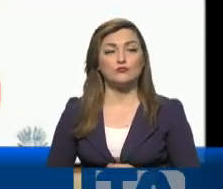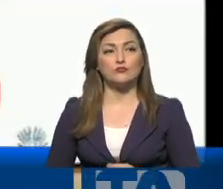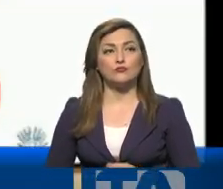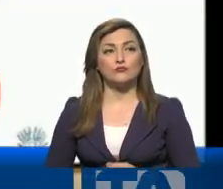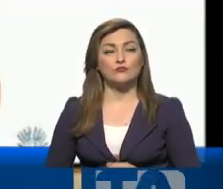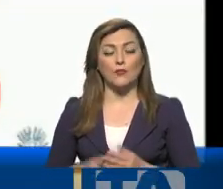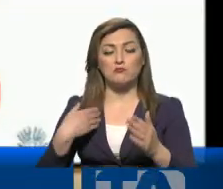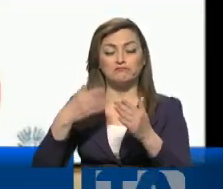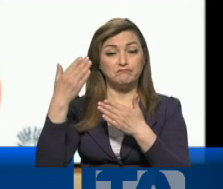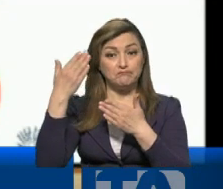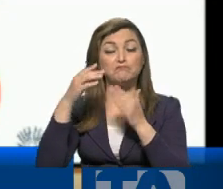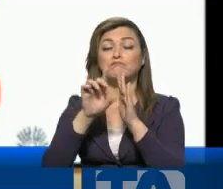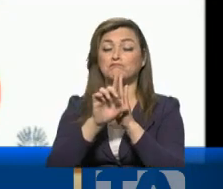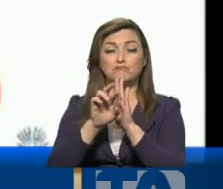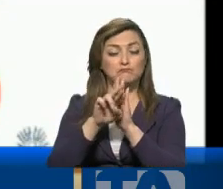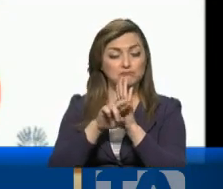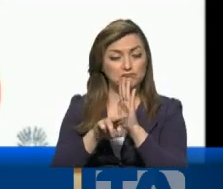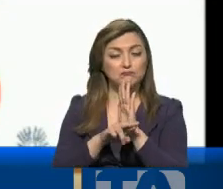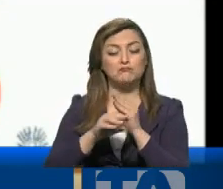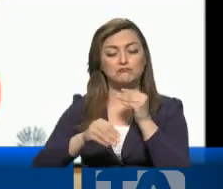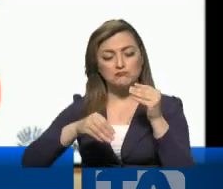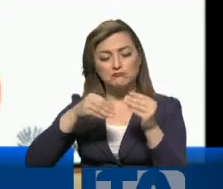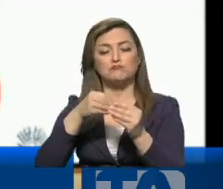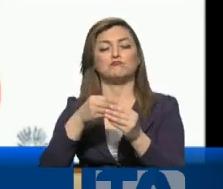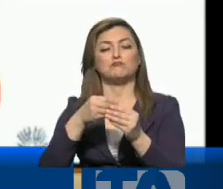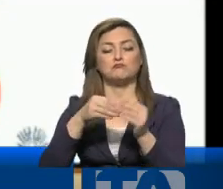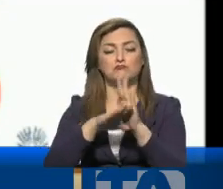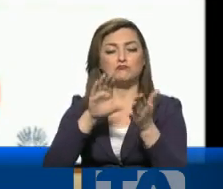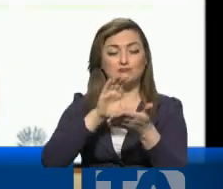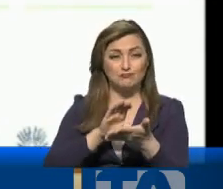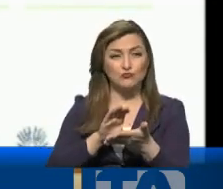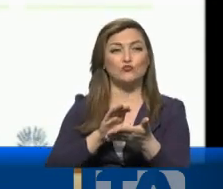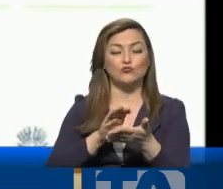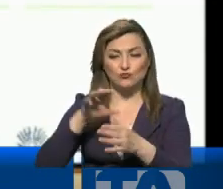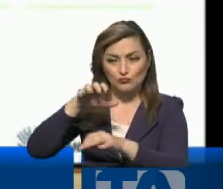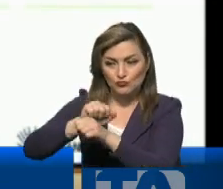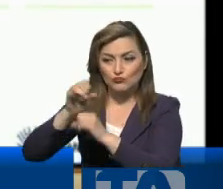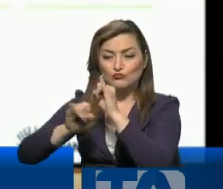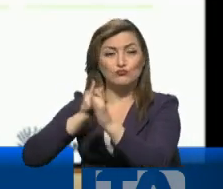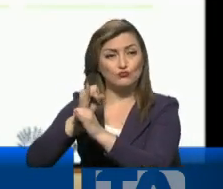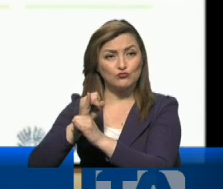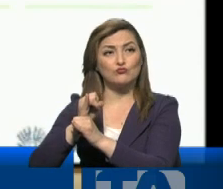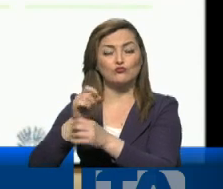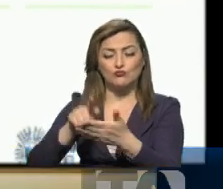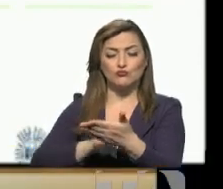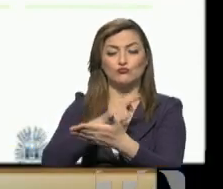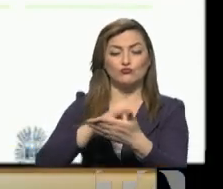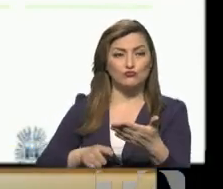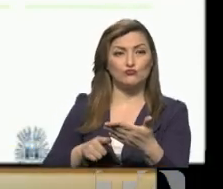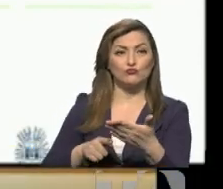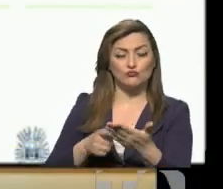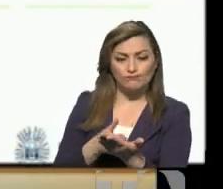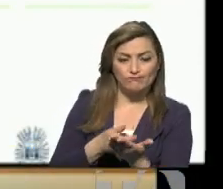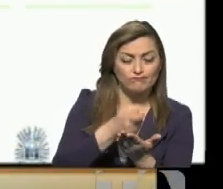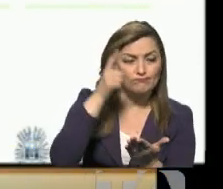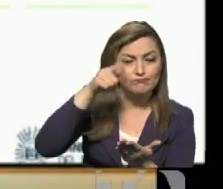se definan en el Banco Central, la política de inversiones de la Reserva Internacional también, y por supuesto, la prohibición expresa también de